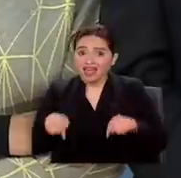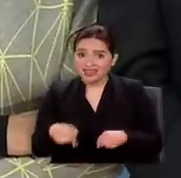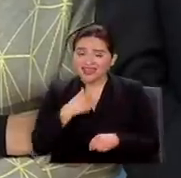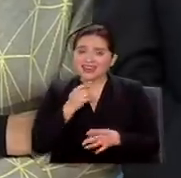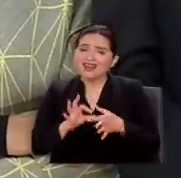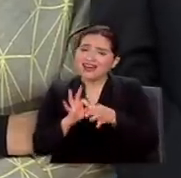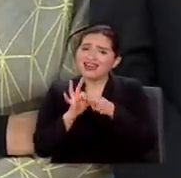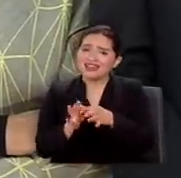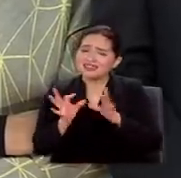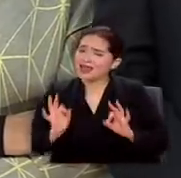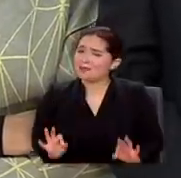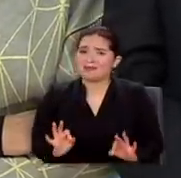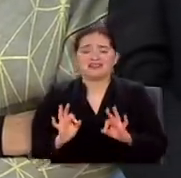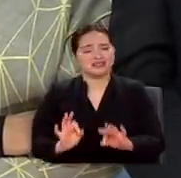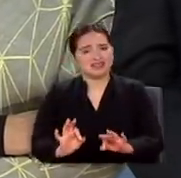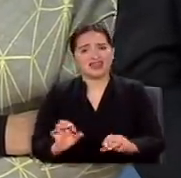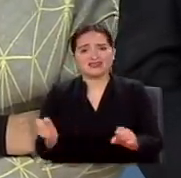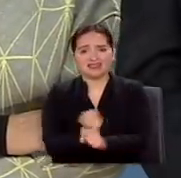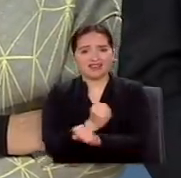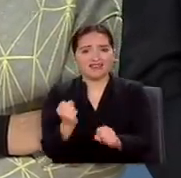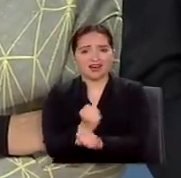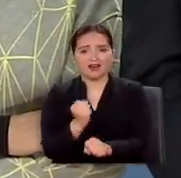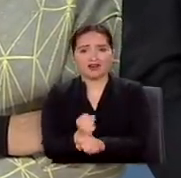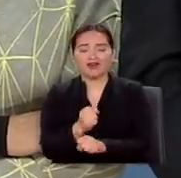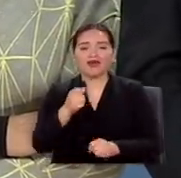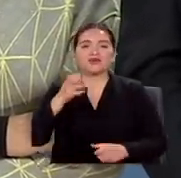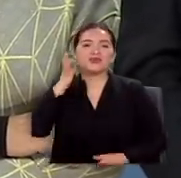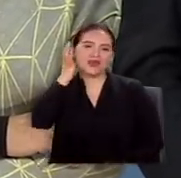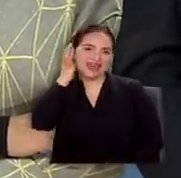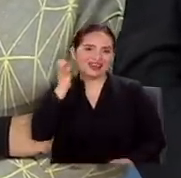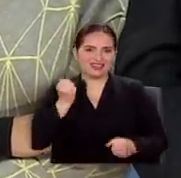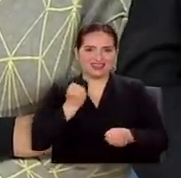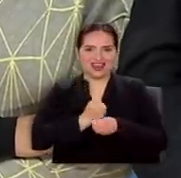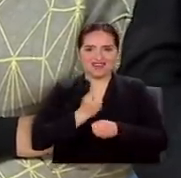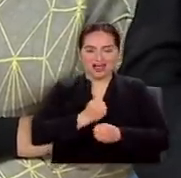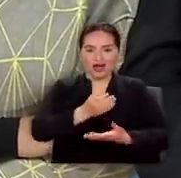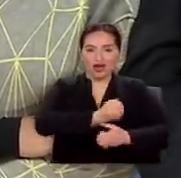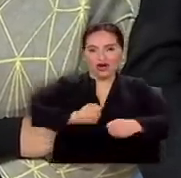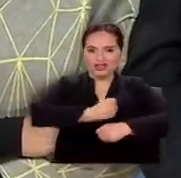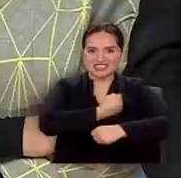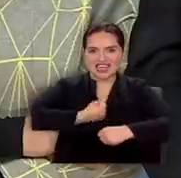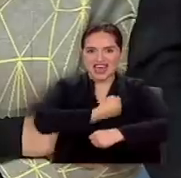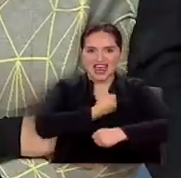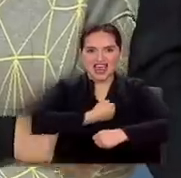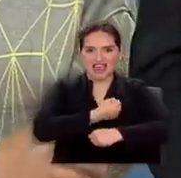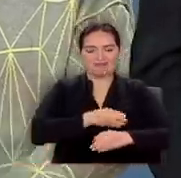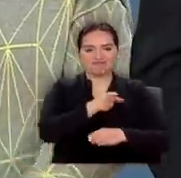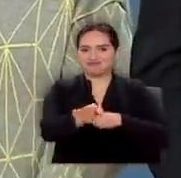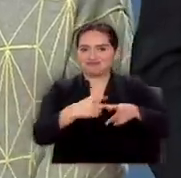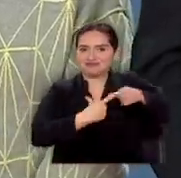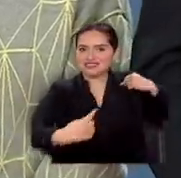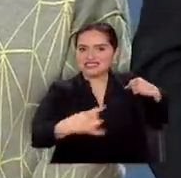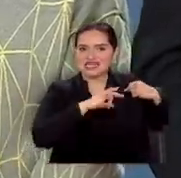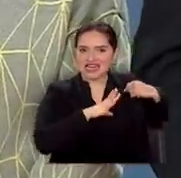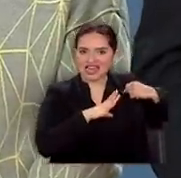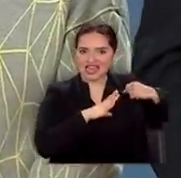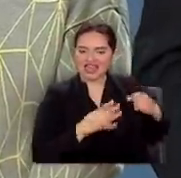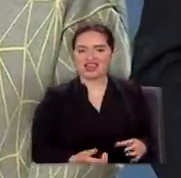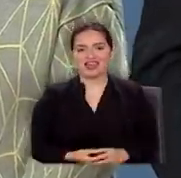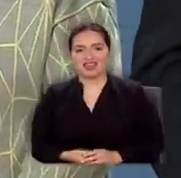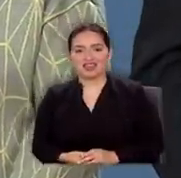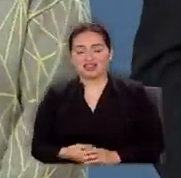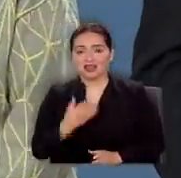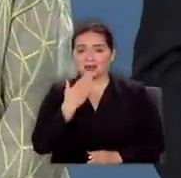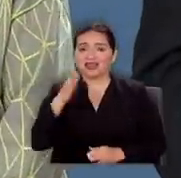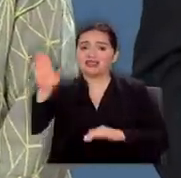especialmente el trabajo de las manipuladoras de alimentos que están llegando a cada rincón de chile y el llamado que